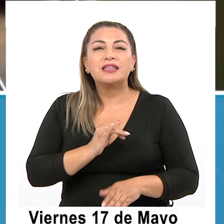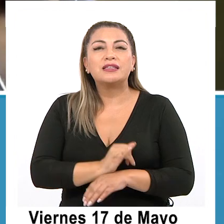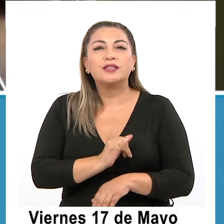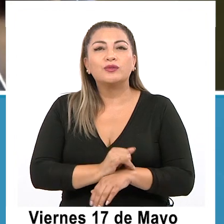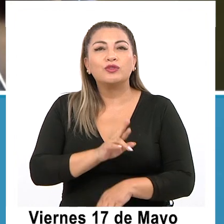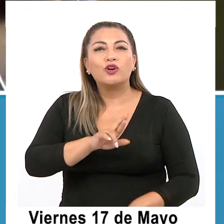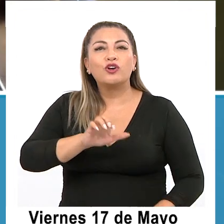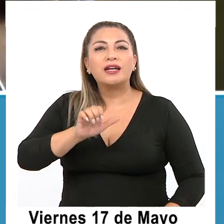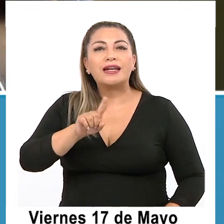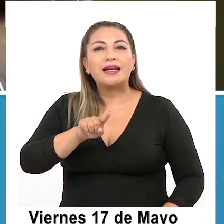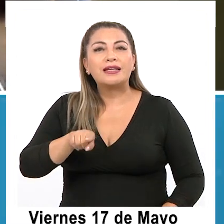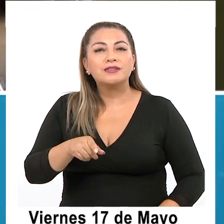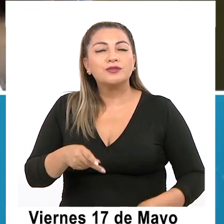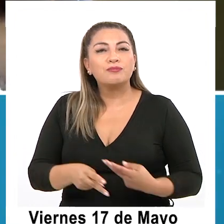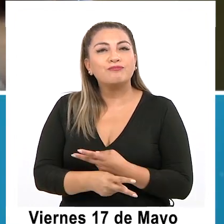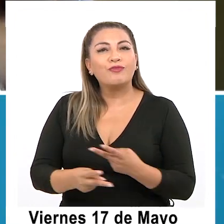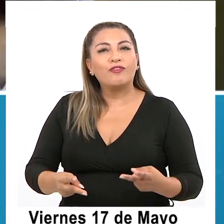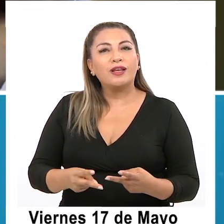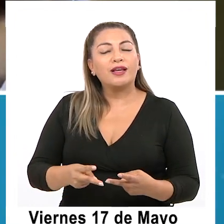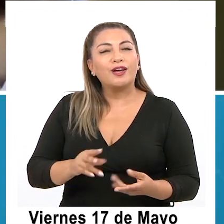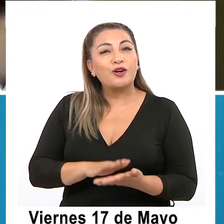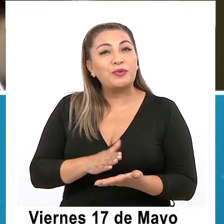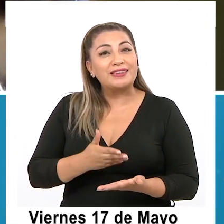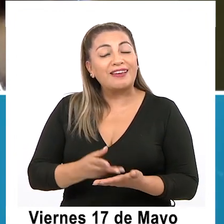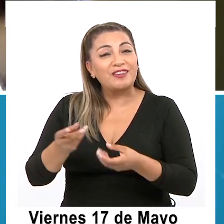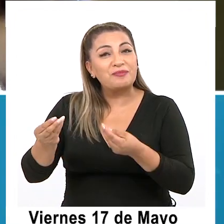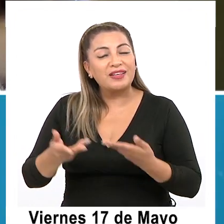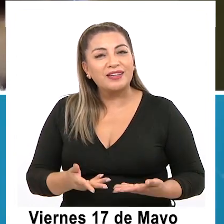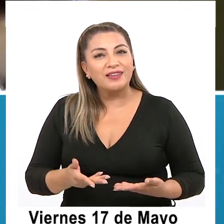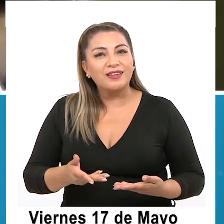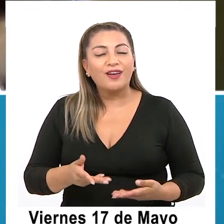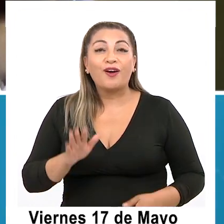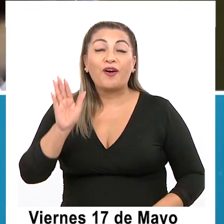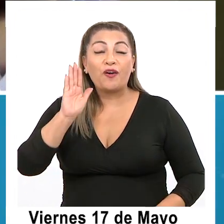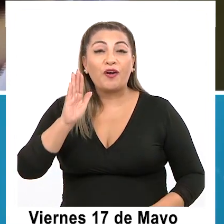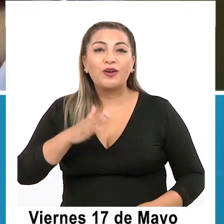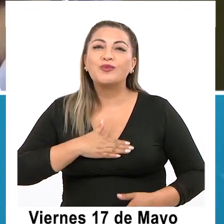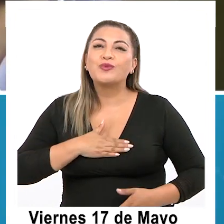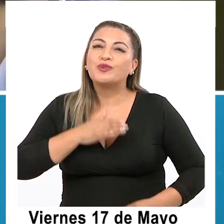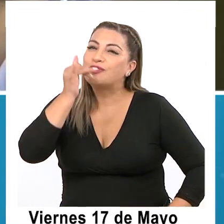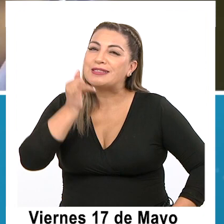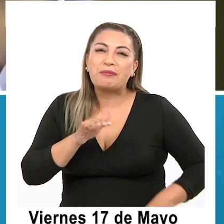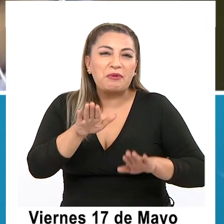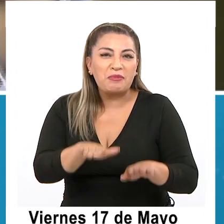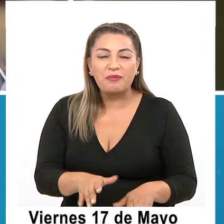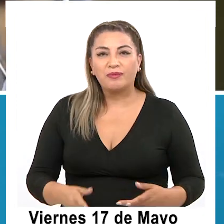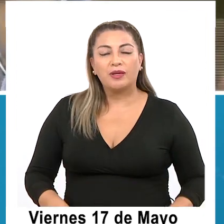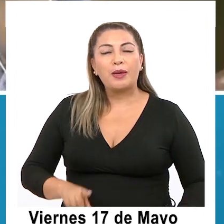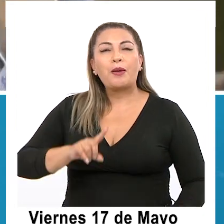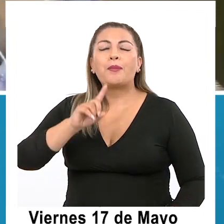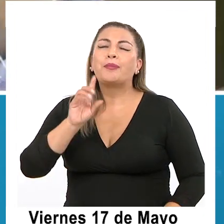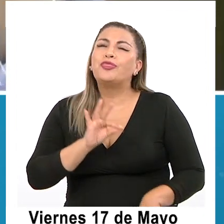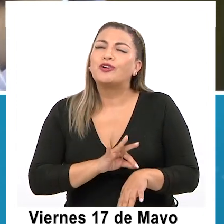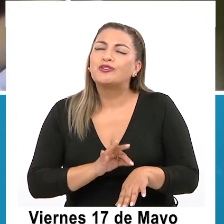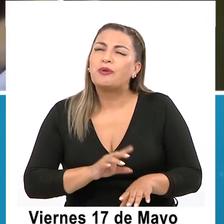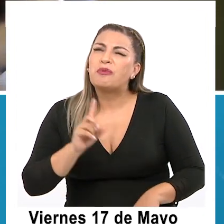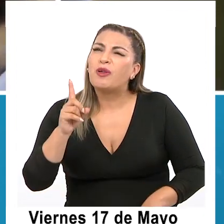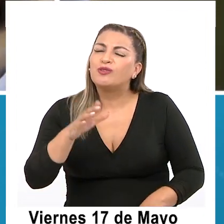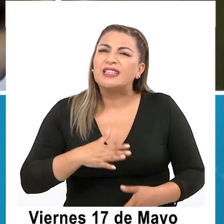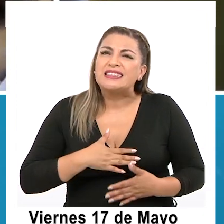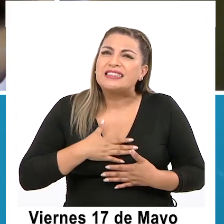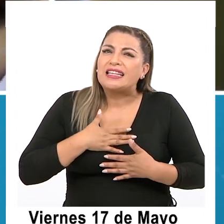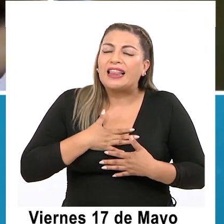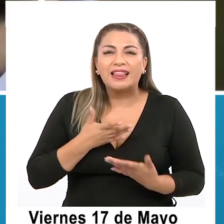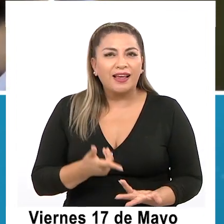Pública. ¿Cómo está, doctor? Bienvenido. Hola Karim, un gran gusto como siempre. Doctor, primero, a ver, ¿qué sensación